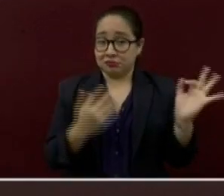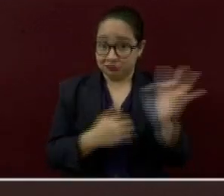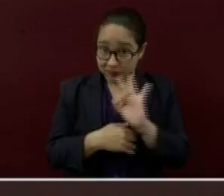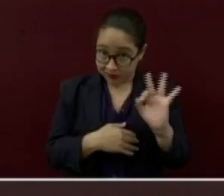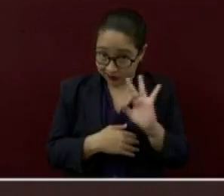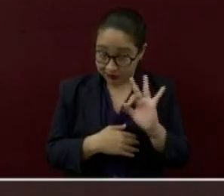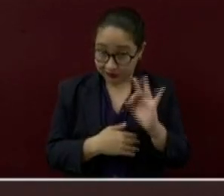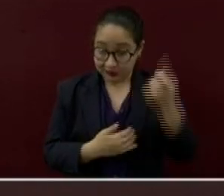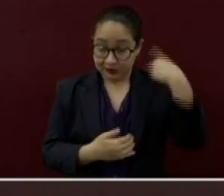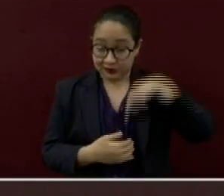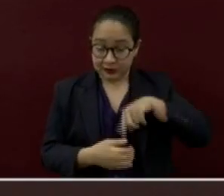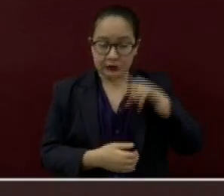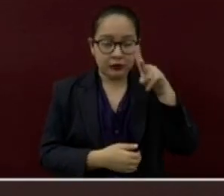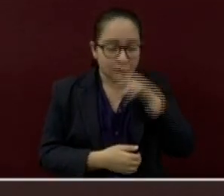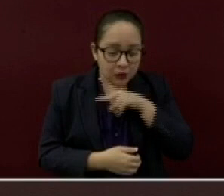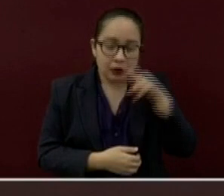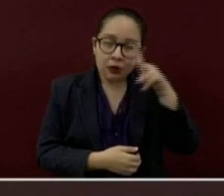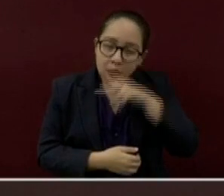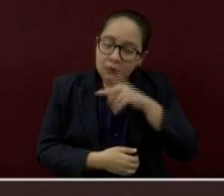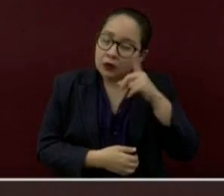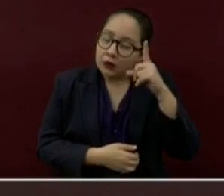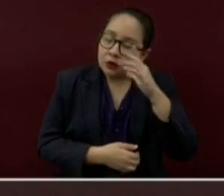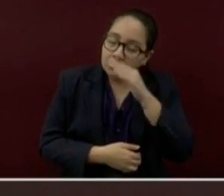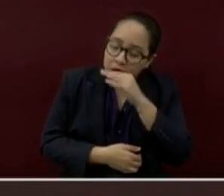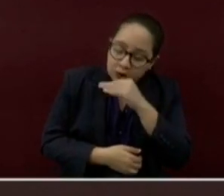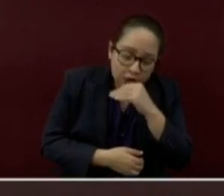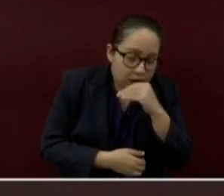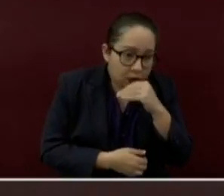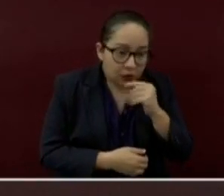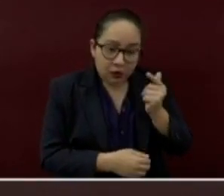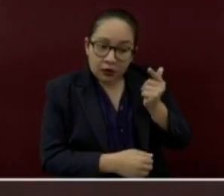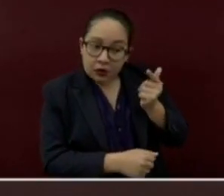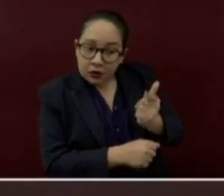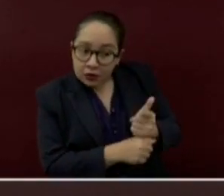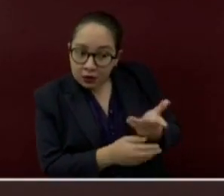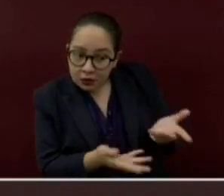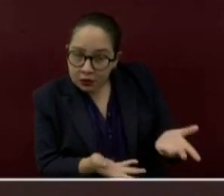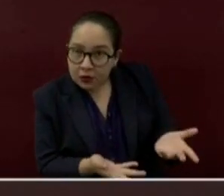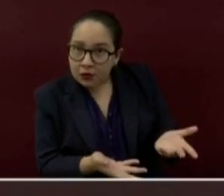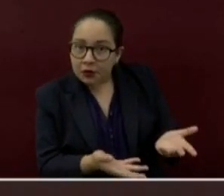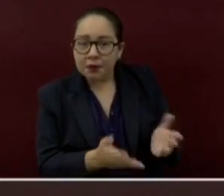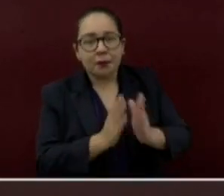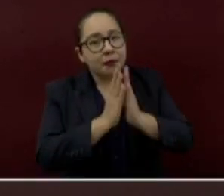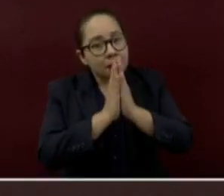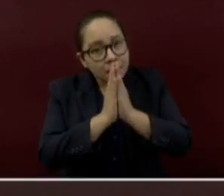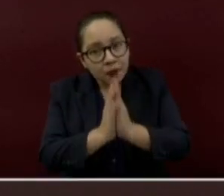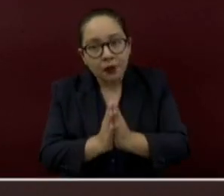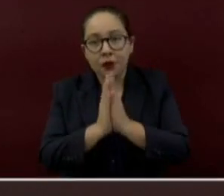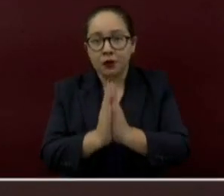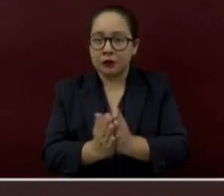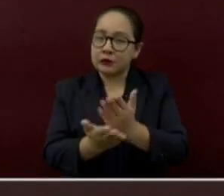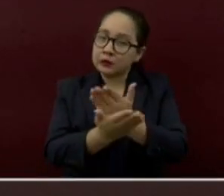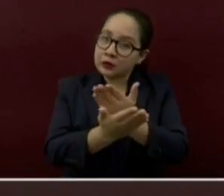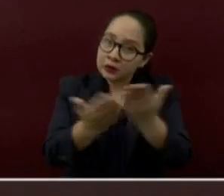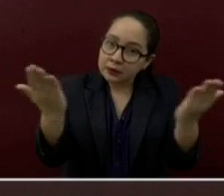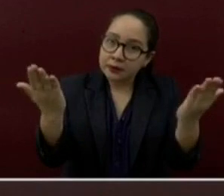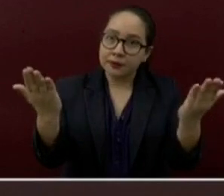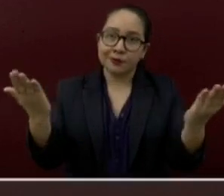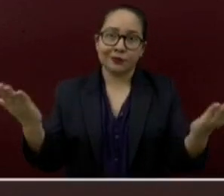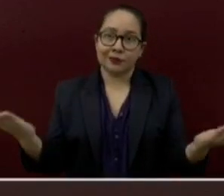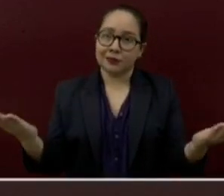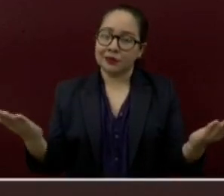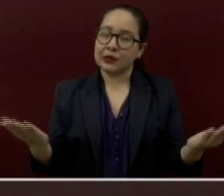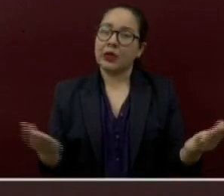que ya tiene dificultad para respirar por favor se lo pedimos se lo suplicamos